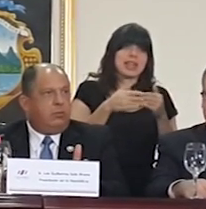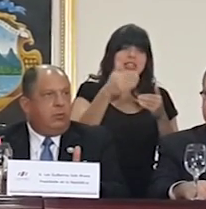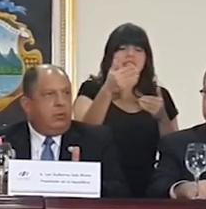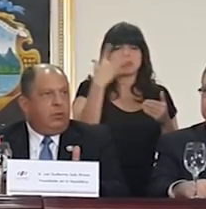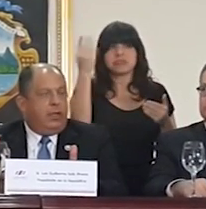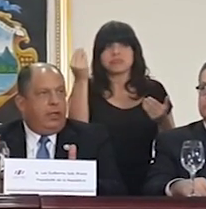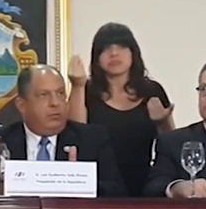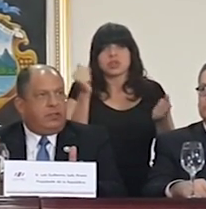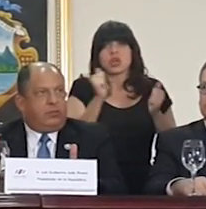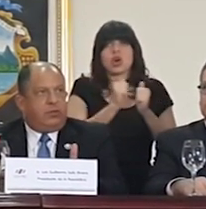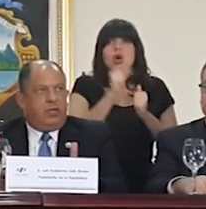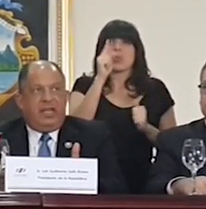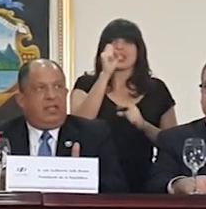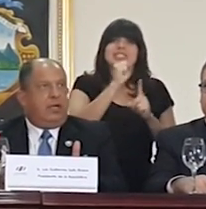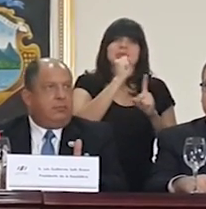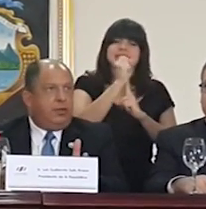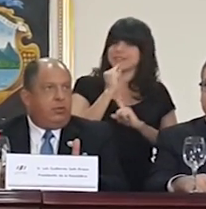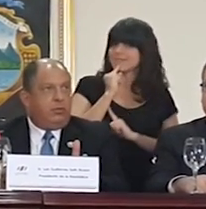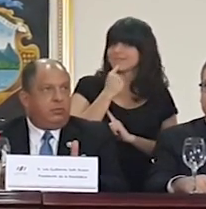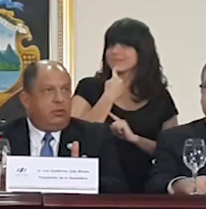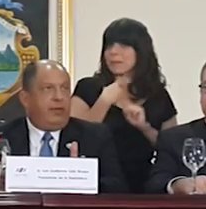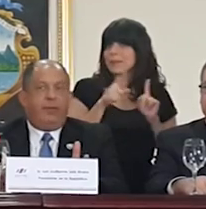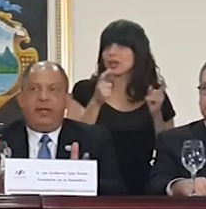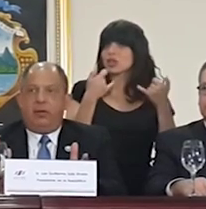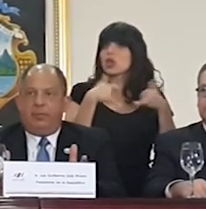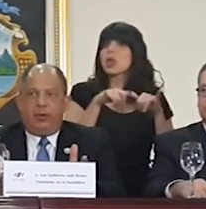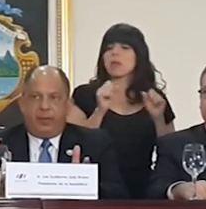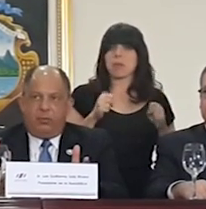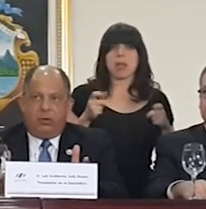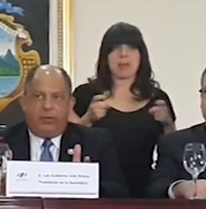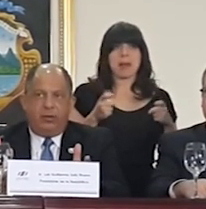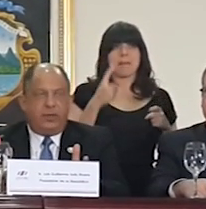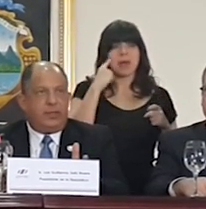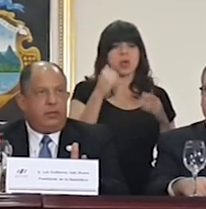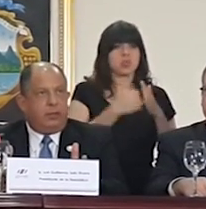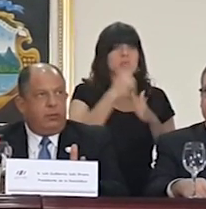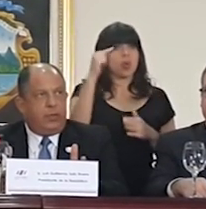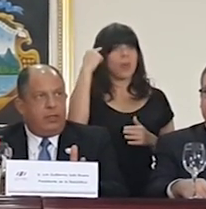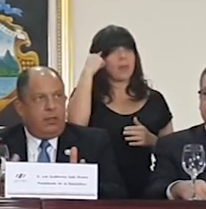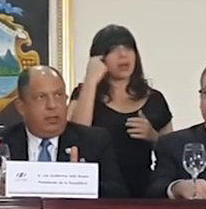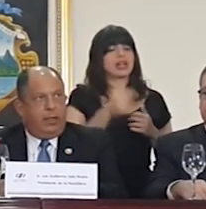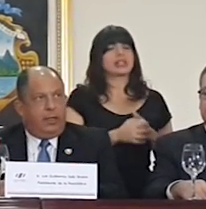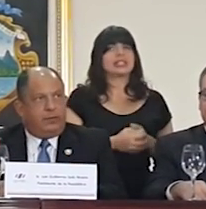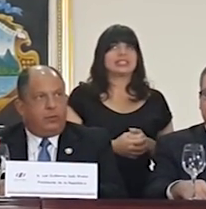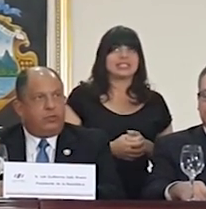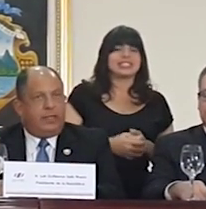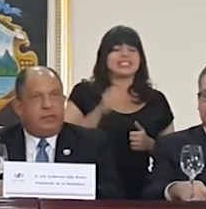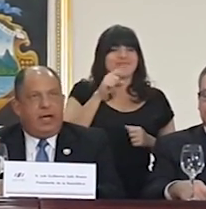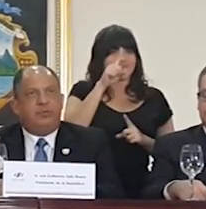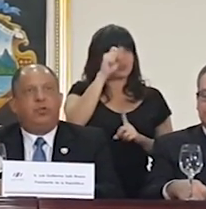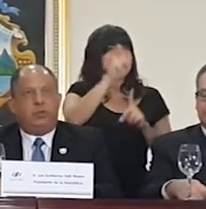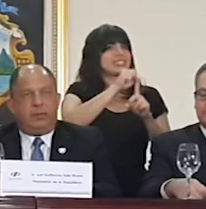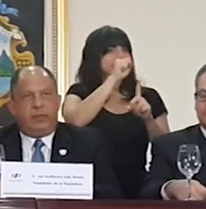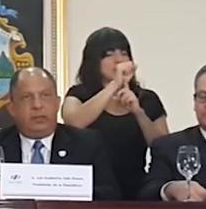con una situación crítica, pero todavía manejable. Pero para el nuevo gobierno va a ser una